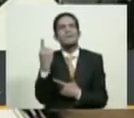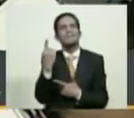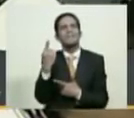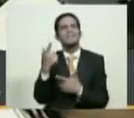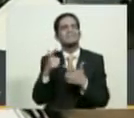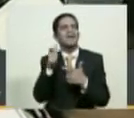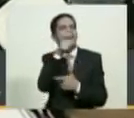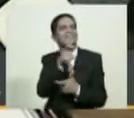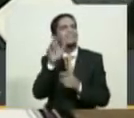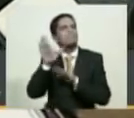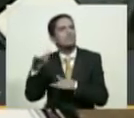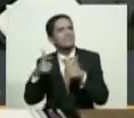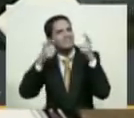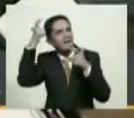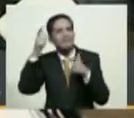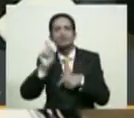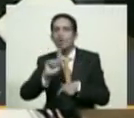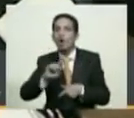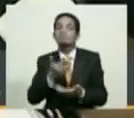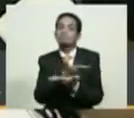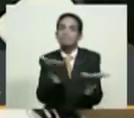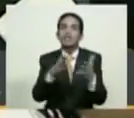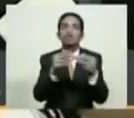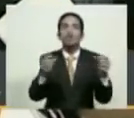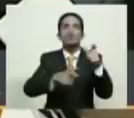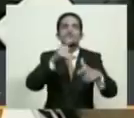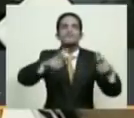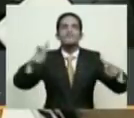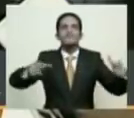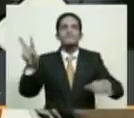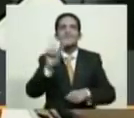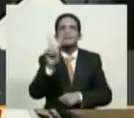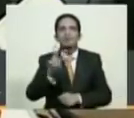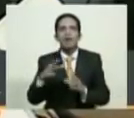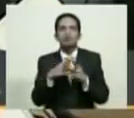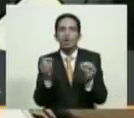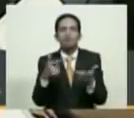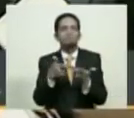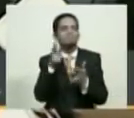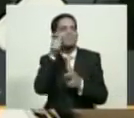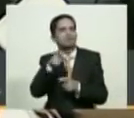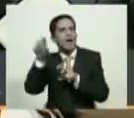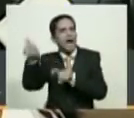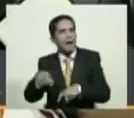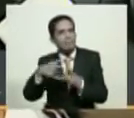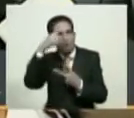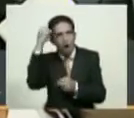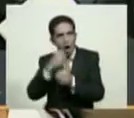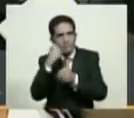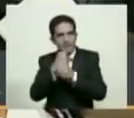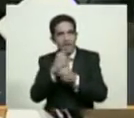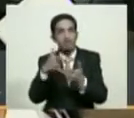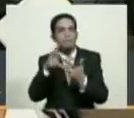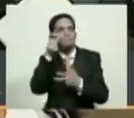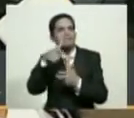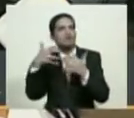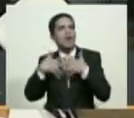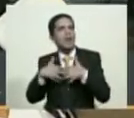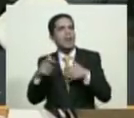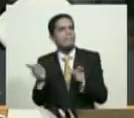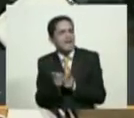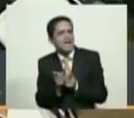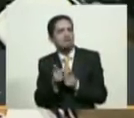Esto es un plan que es para todos los venezolanos y los venezolanos, para todos los sectores, para los campesinos, para los obreros, para el empresario pequeño,